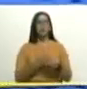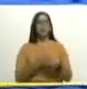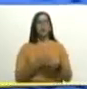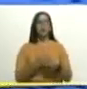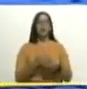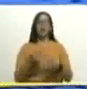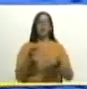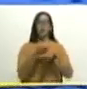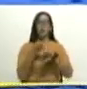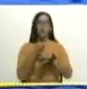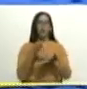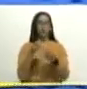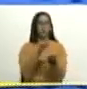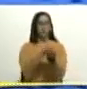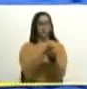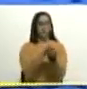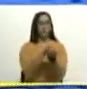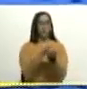Morel Rodríguez.